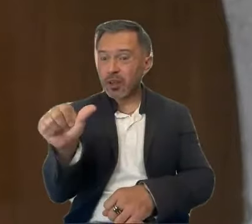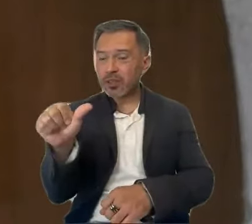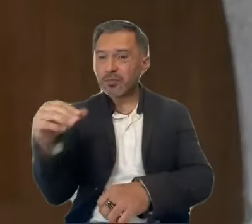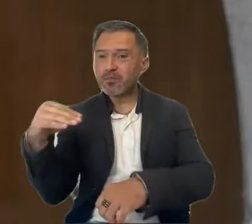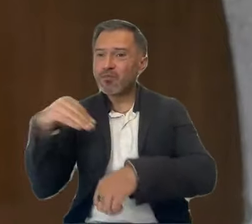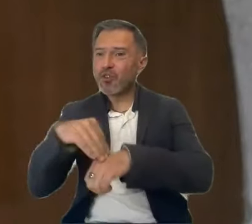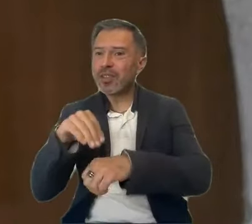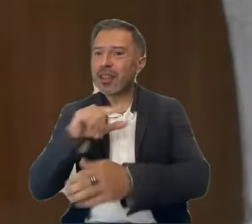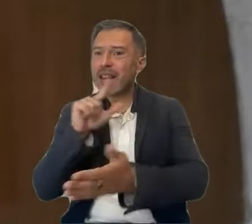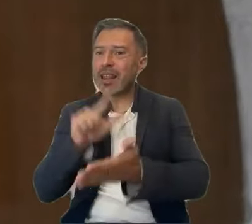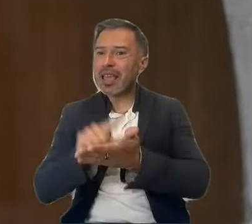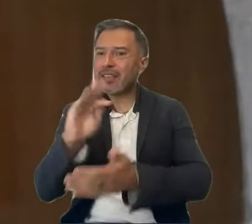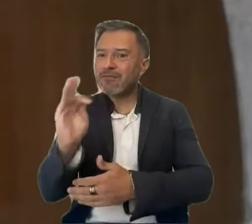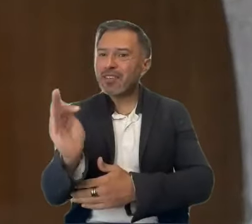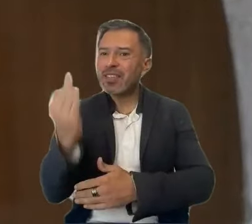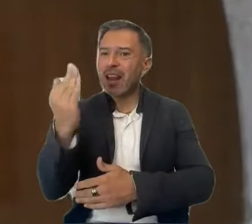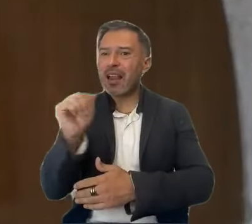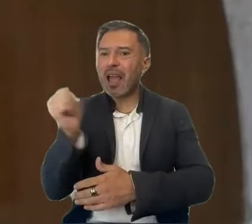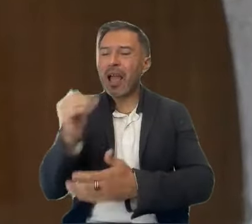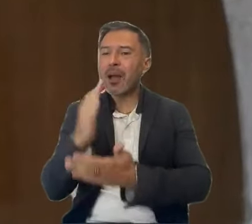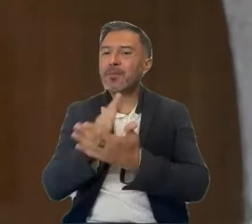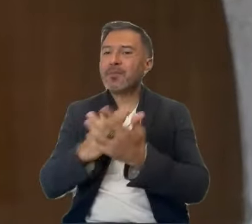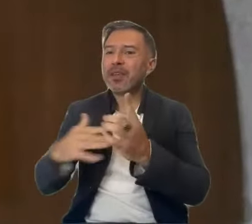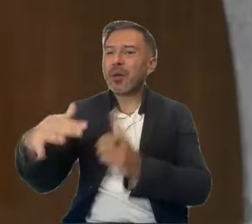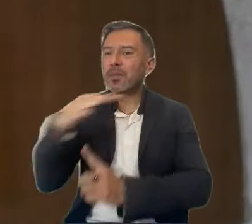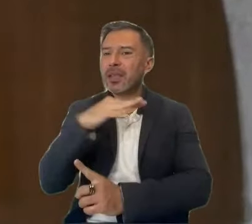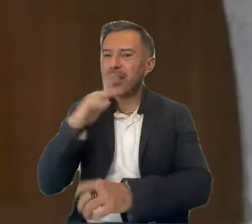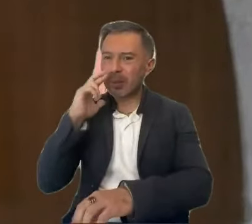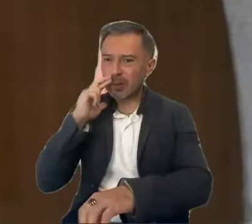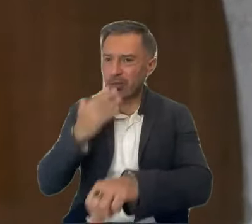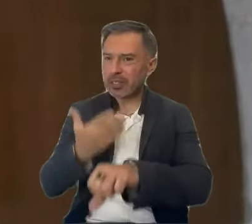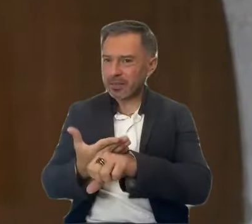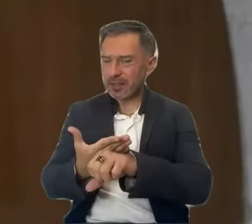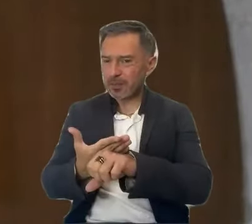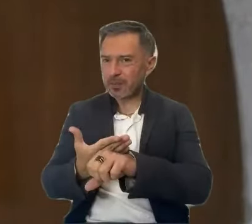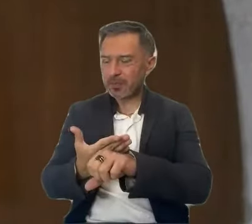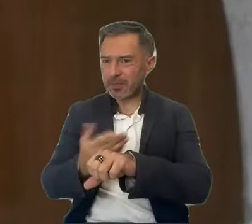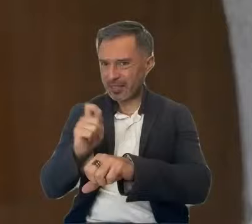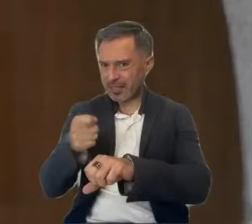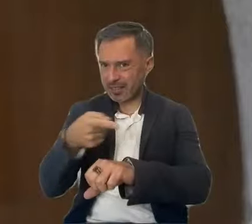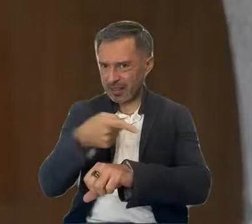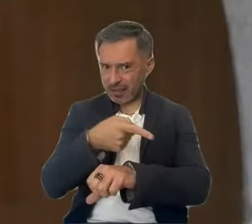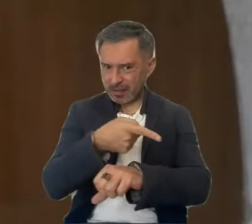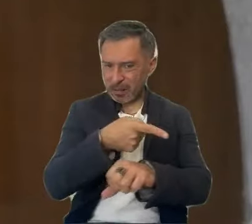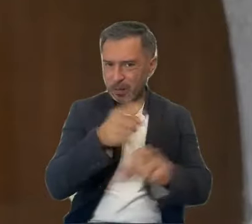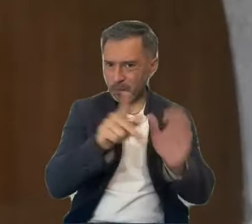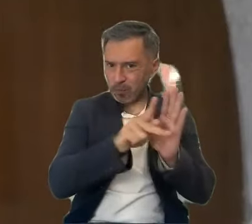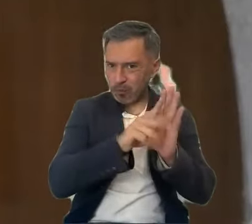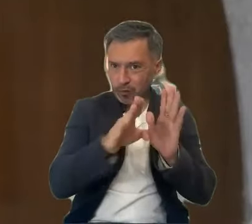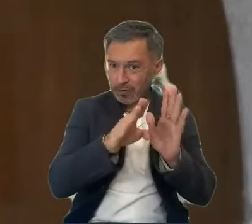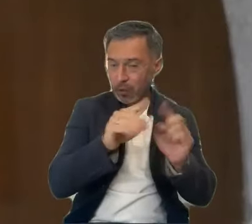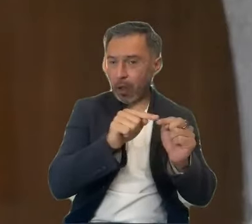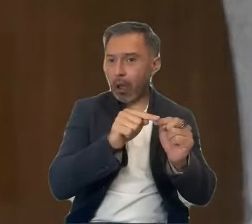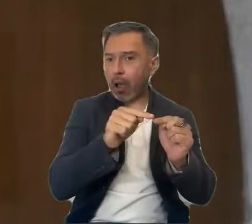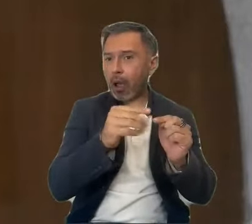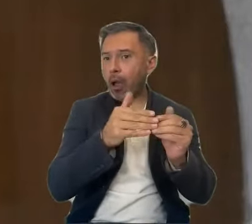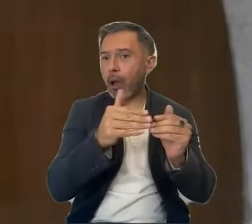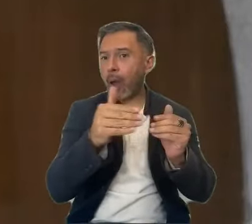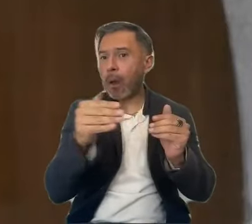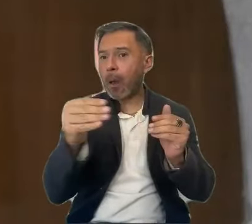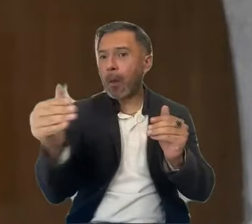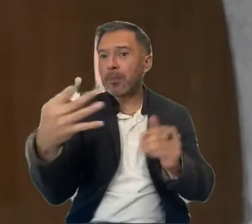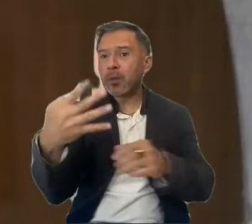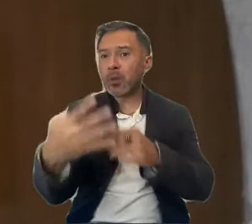Ambiental. La Ley Federal de Responsabilidad Ambiental, 4 años después, y de un trabajo minucioso